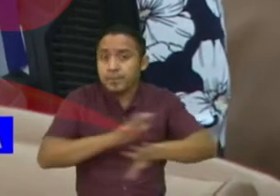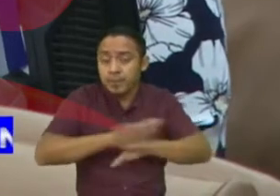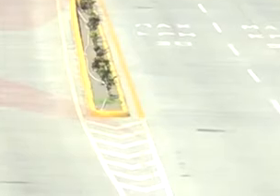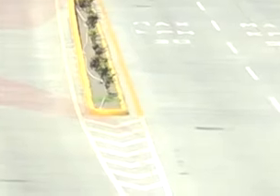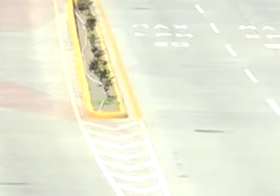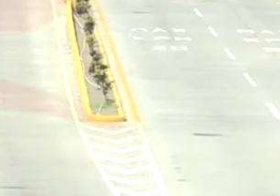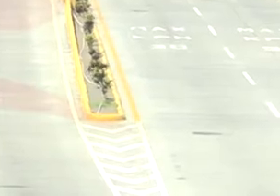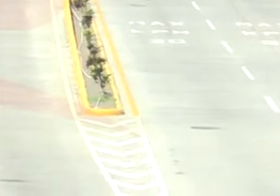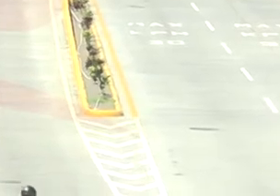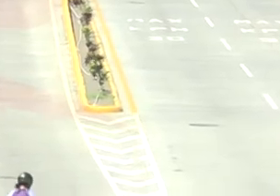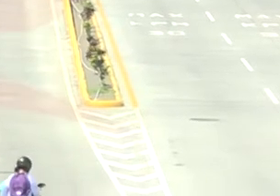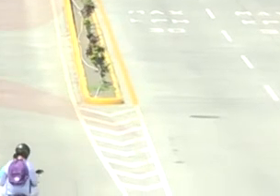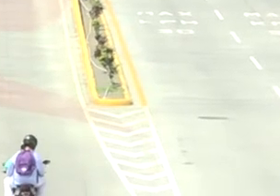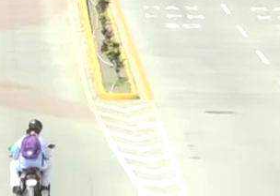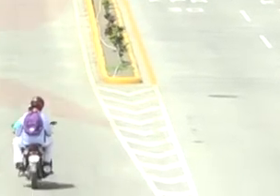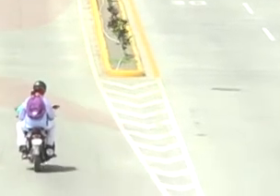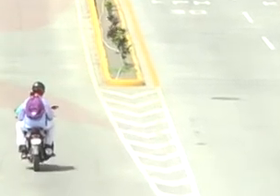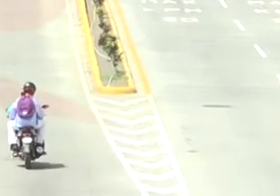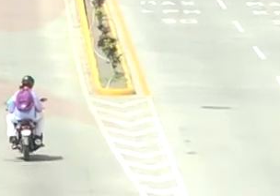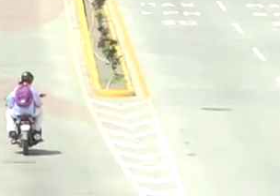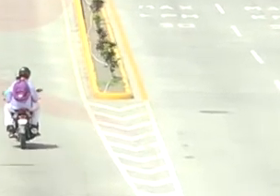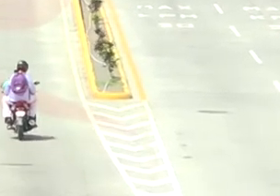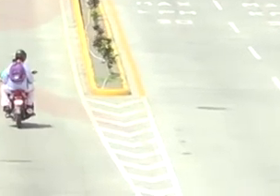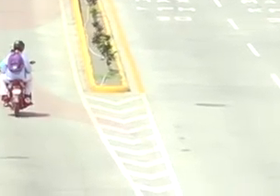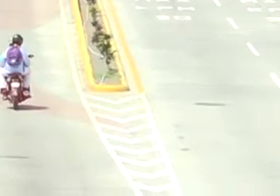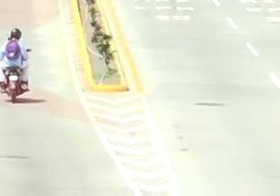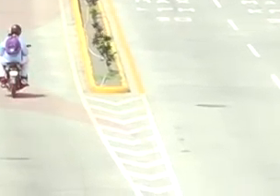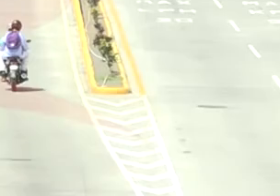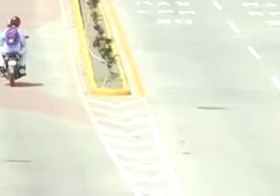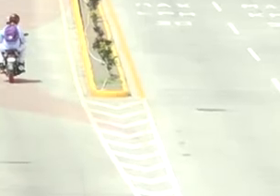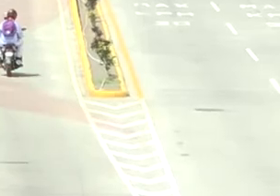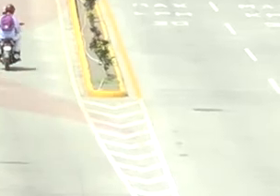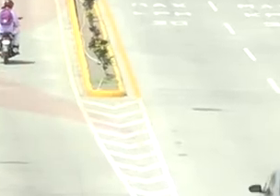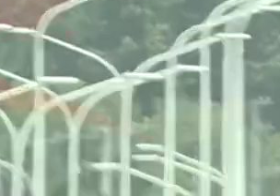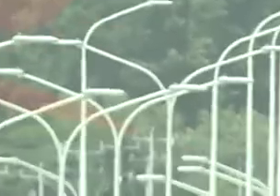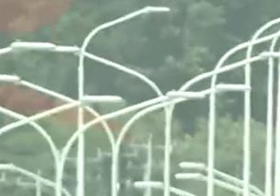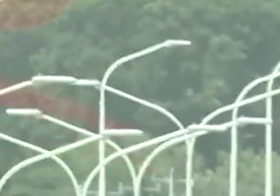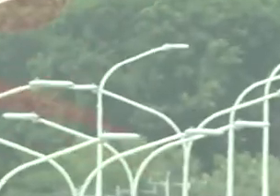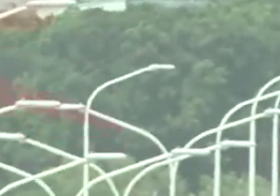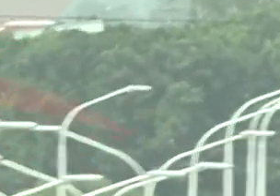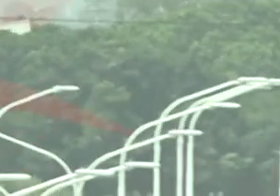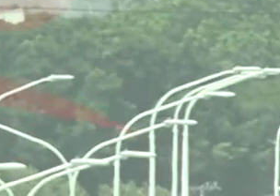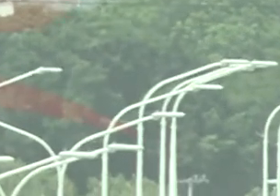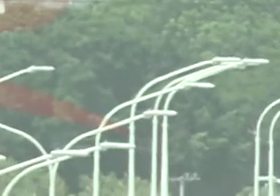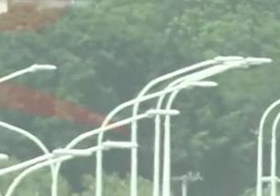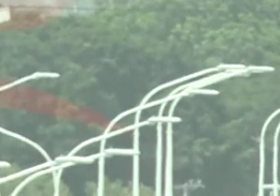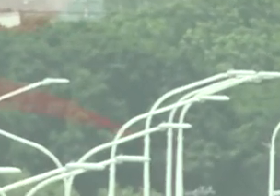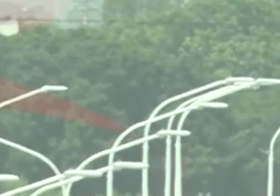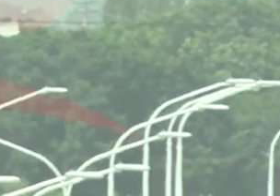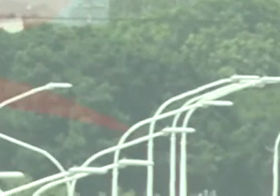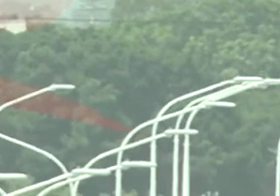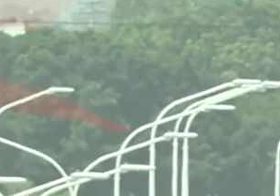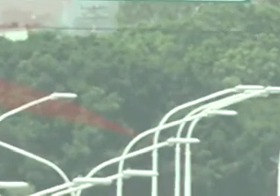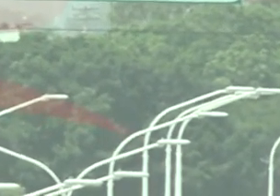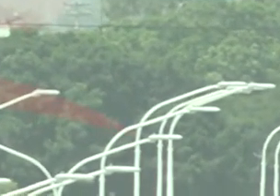se realizó el proceso de análisis individualizado de cada una de las normas con el objetivo de determinar